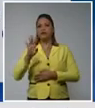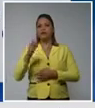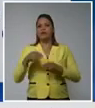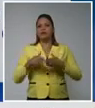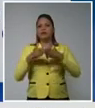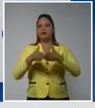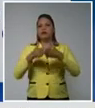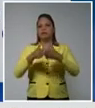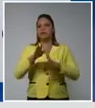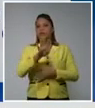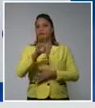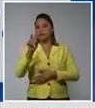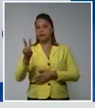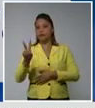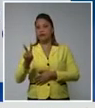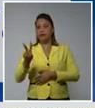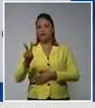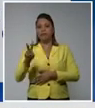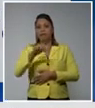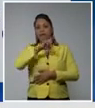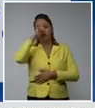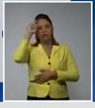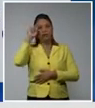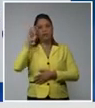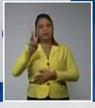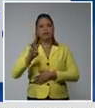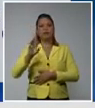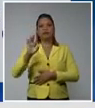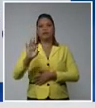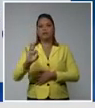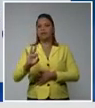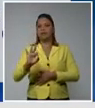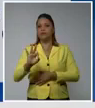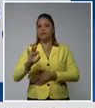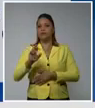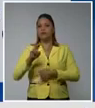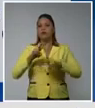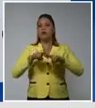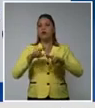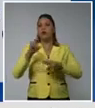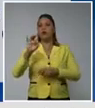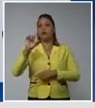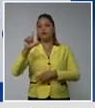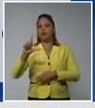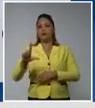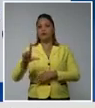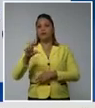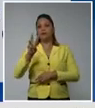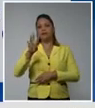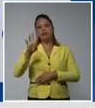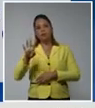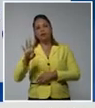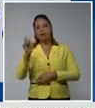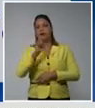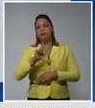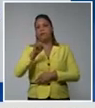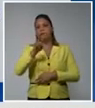42. Santi Espíritus, 38. Holguín, 34. Camagüey,